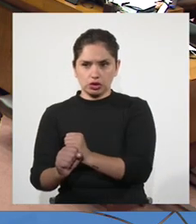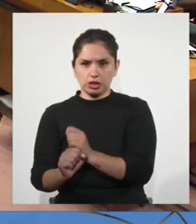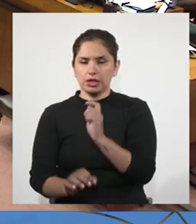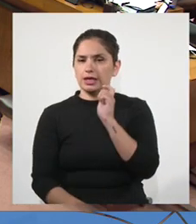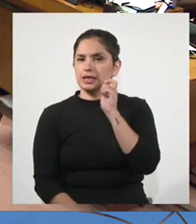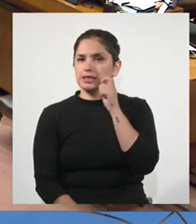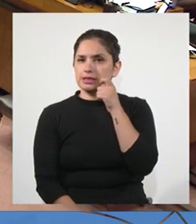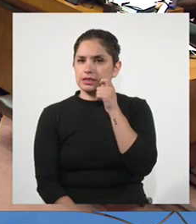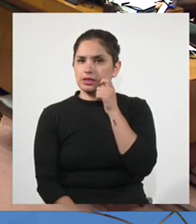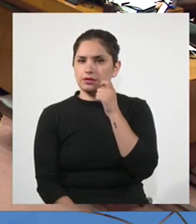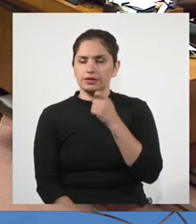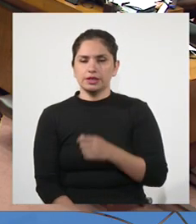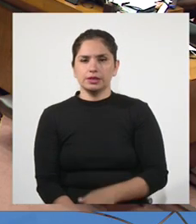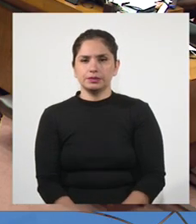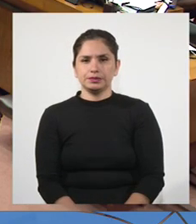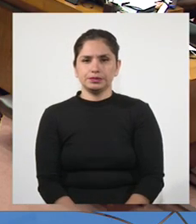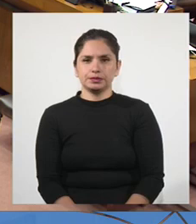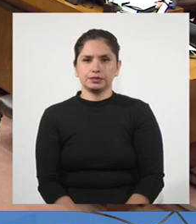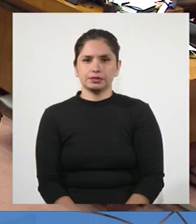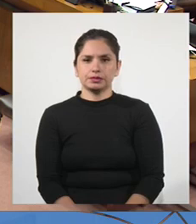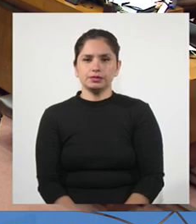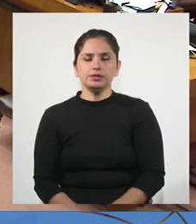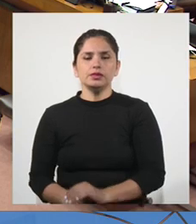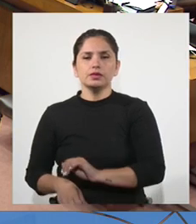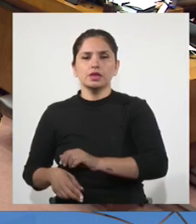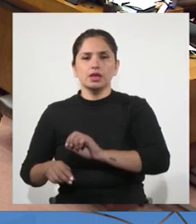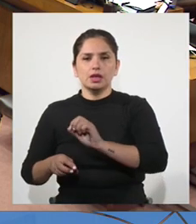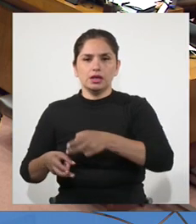más que Estados Unidos. Que es admisible.